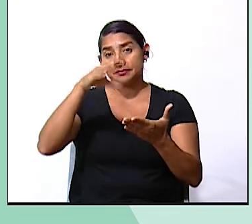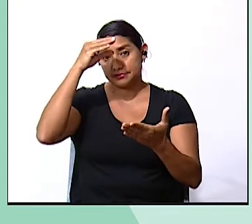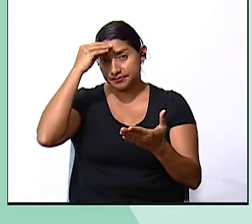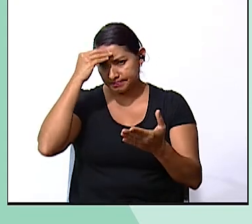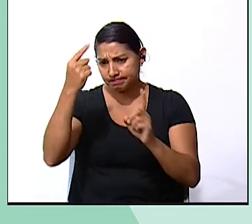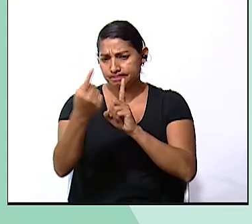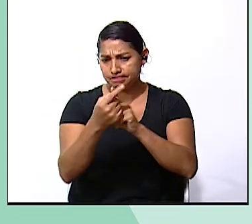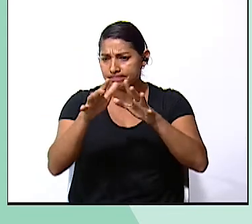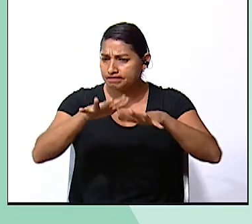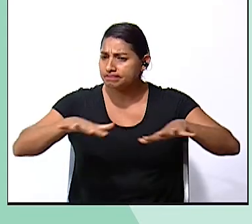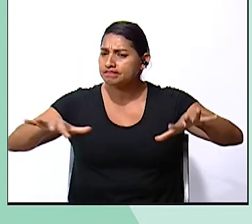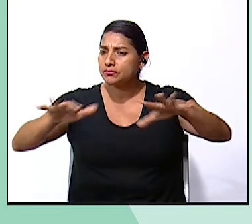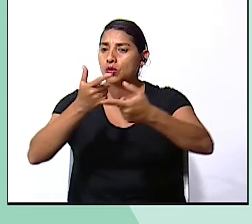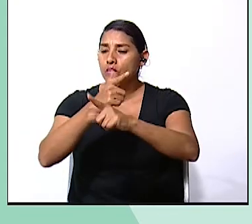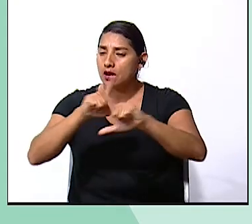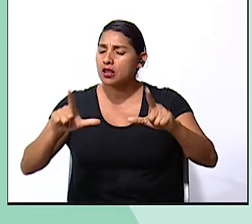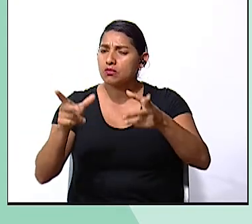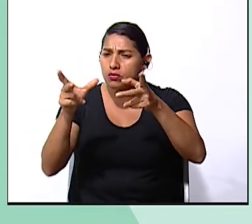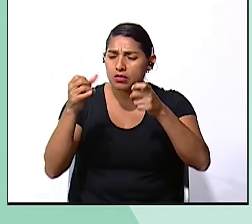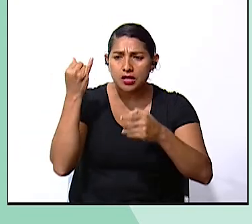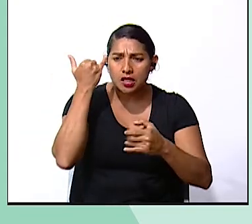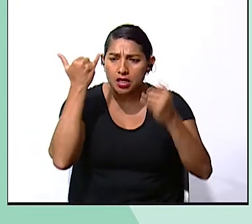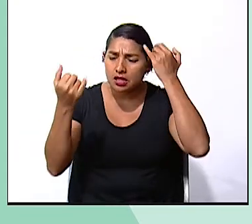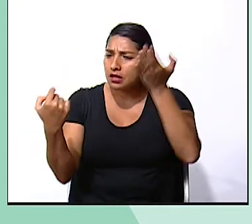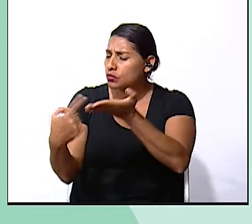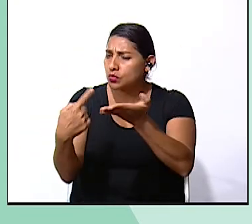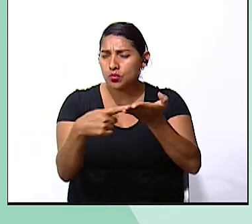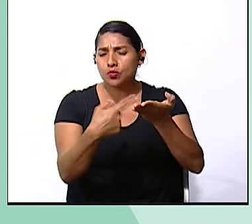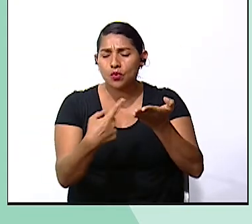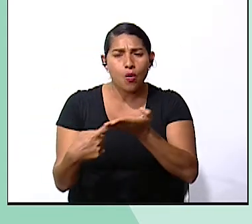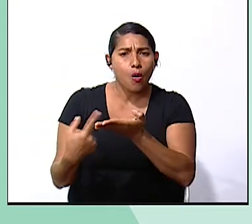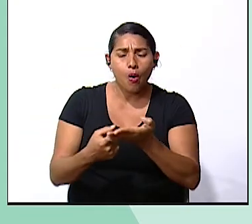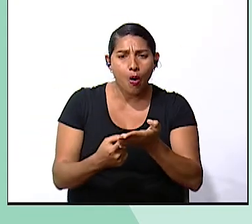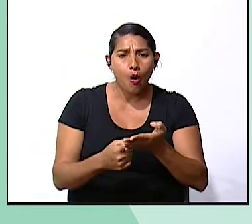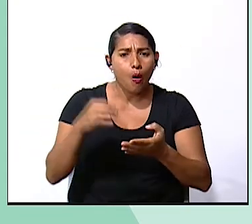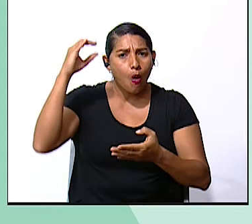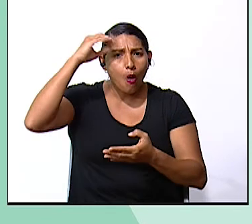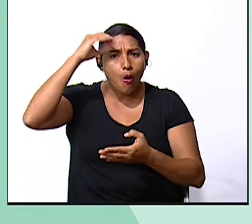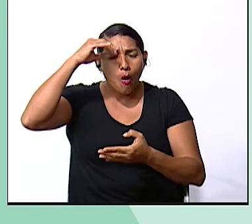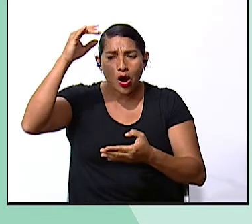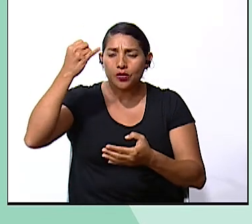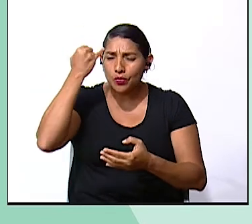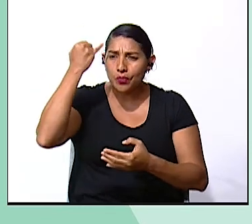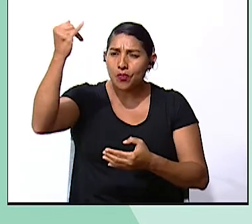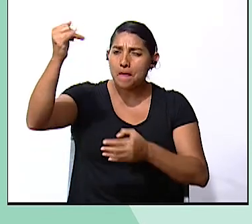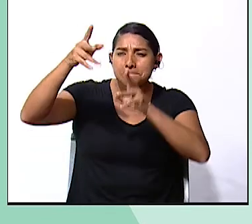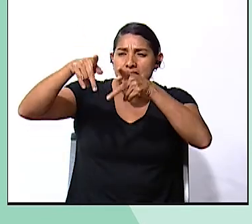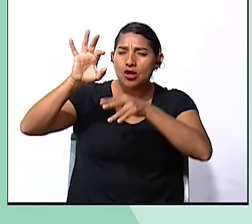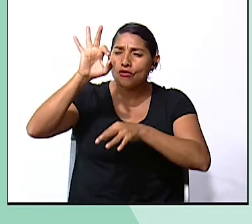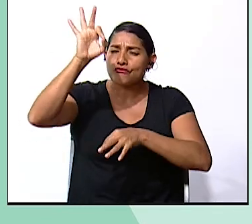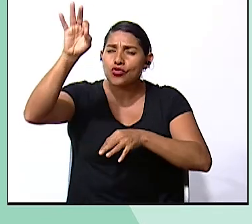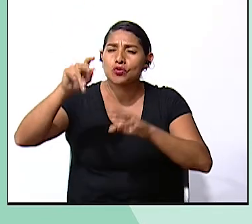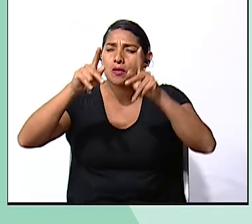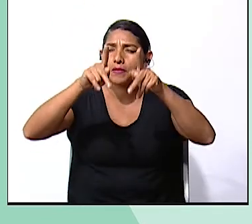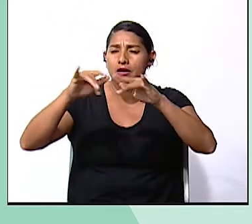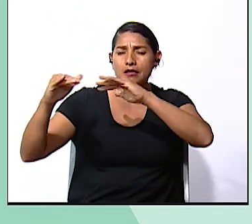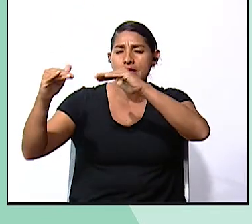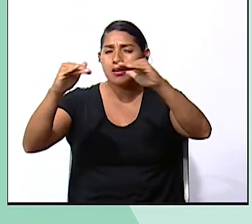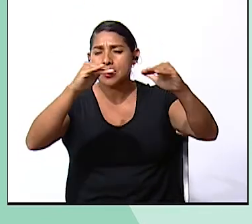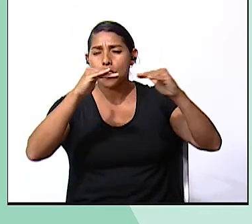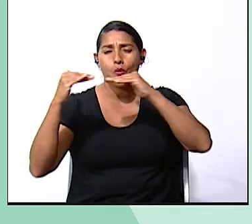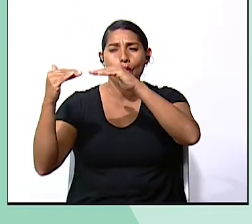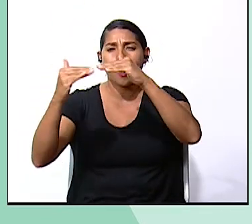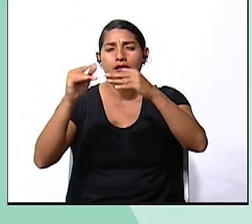el ambiente liberal y de discusión de las ideas ilustradas, propias de los